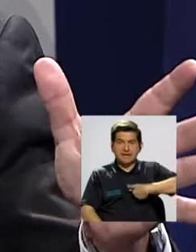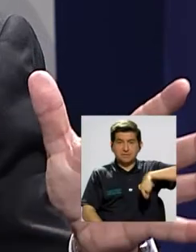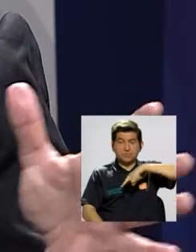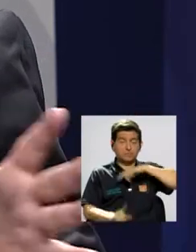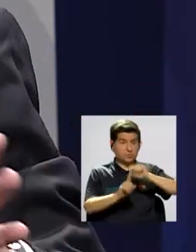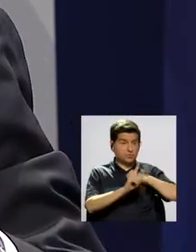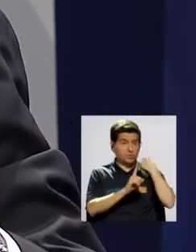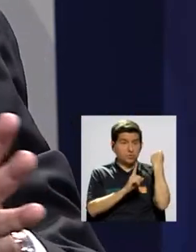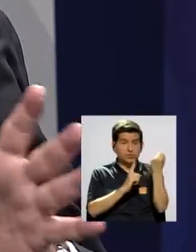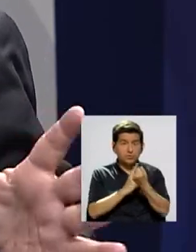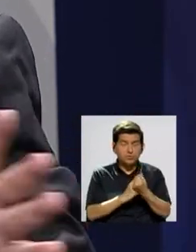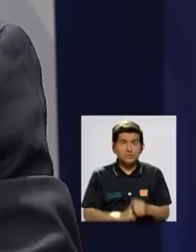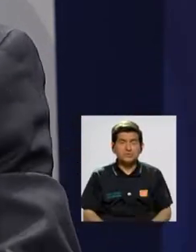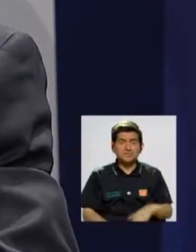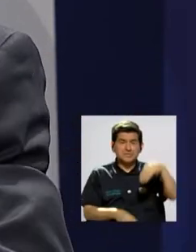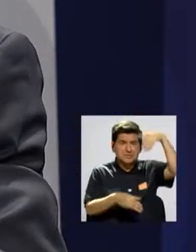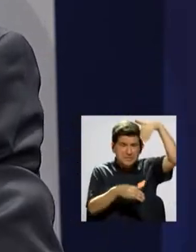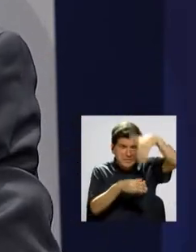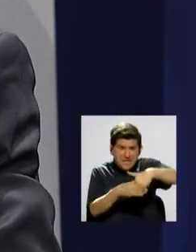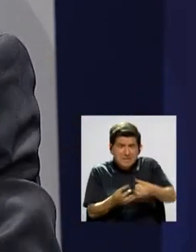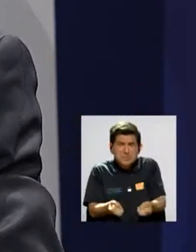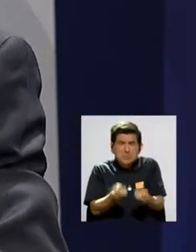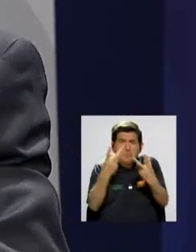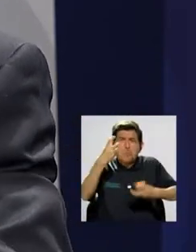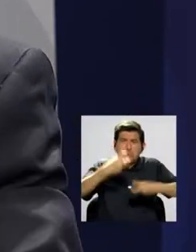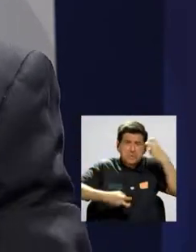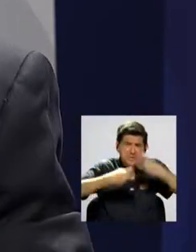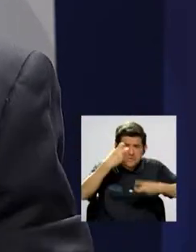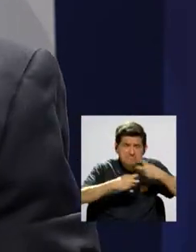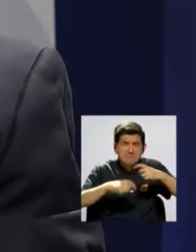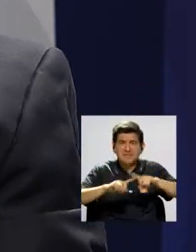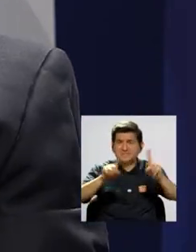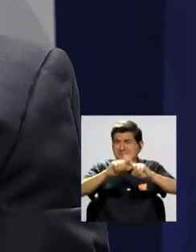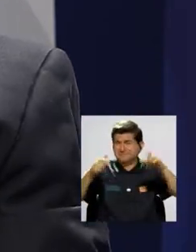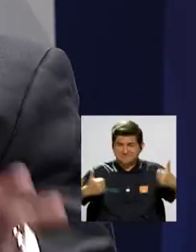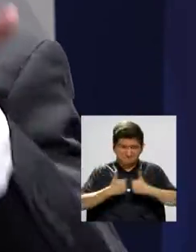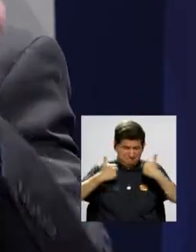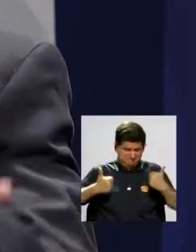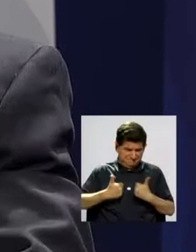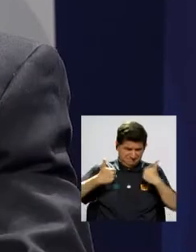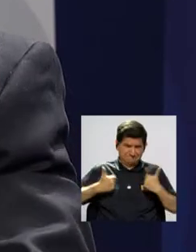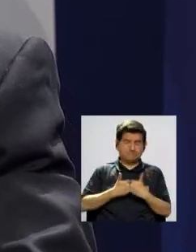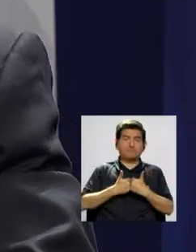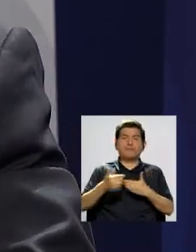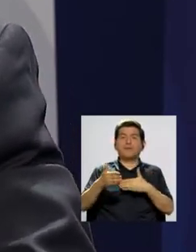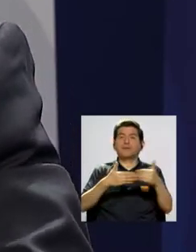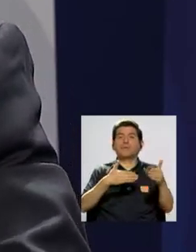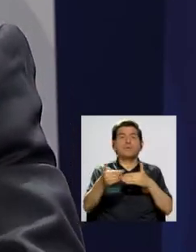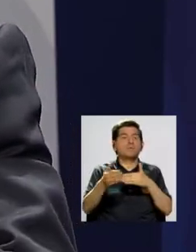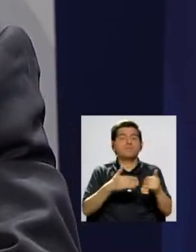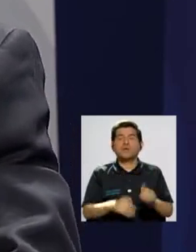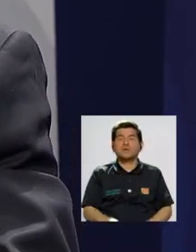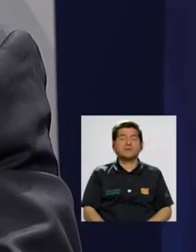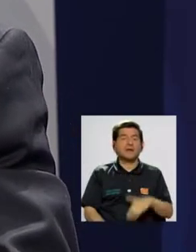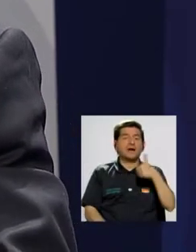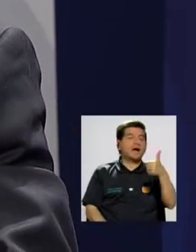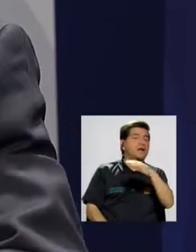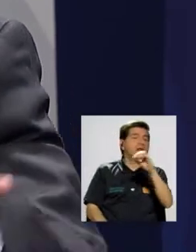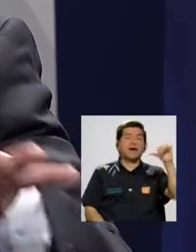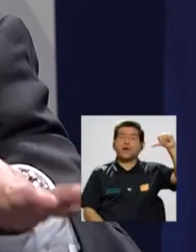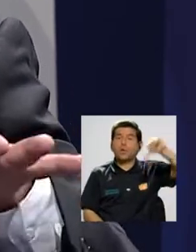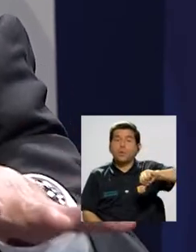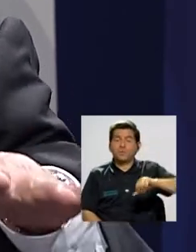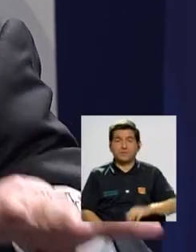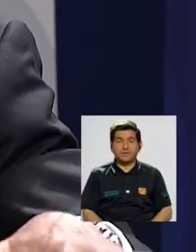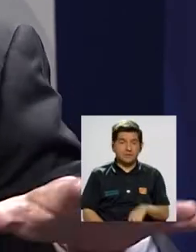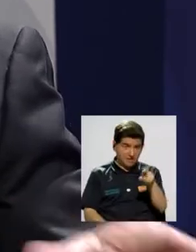una sociedad atravesada de problemas, de conflictos y de desafíos, y que gane o pierda uno u otro,